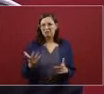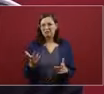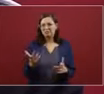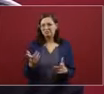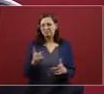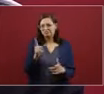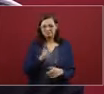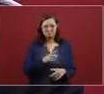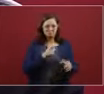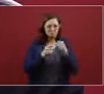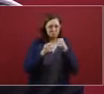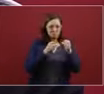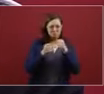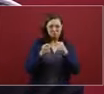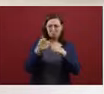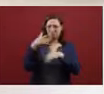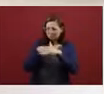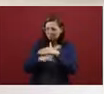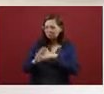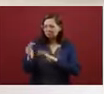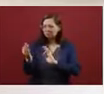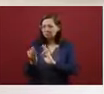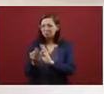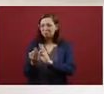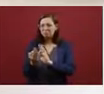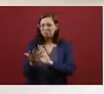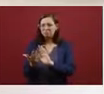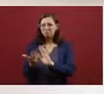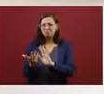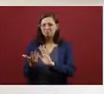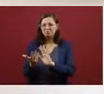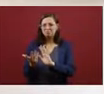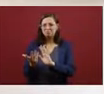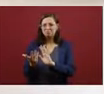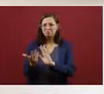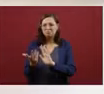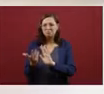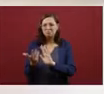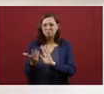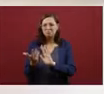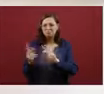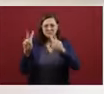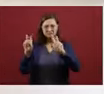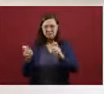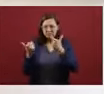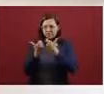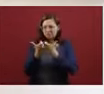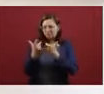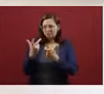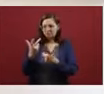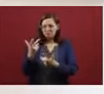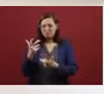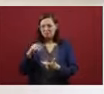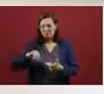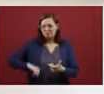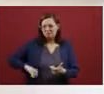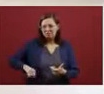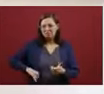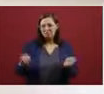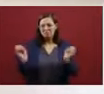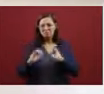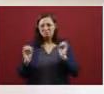presidente cerca, obviamente sin intereses económicos o de poder, como en este